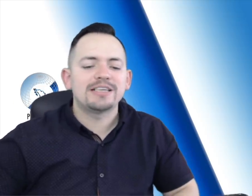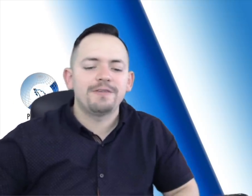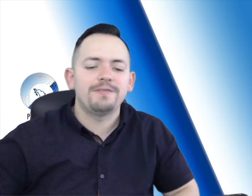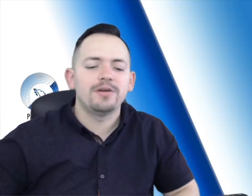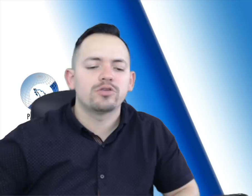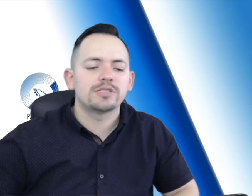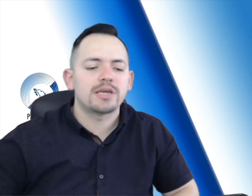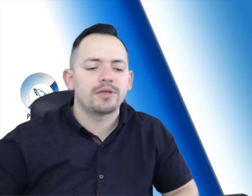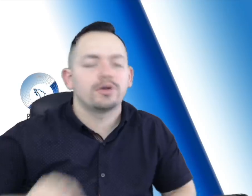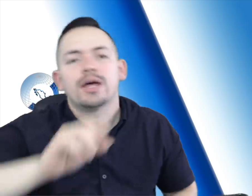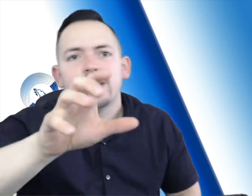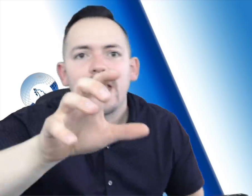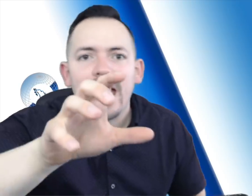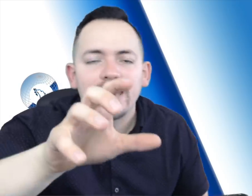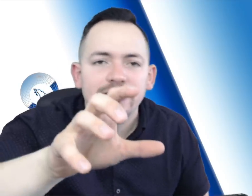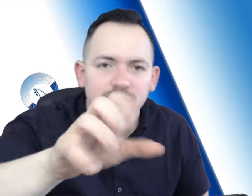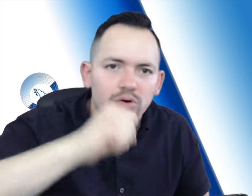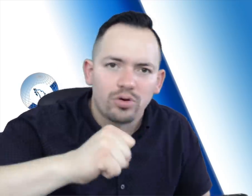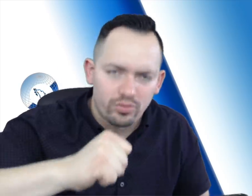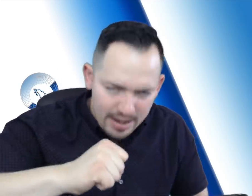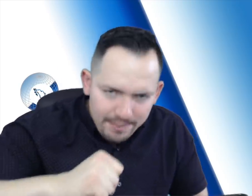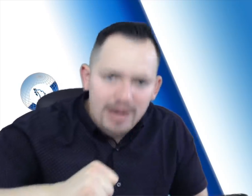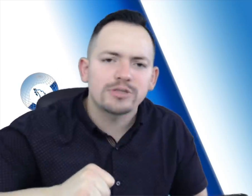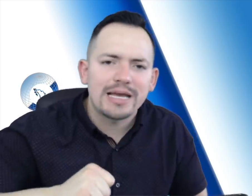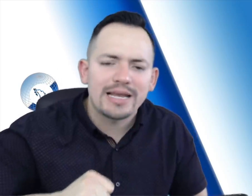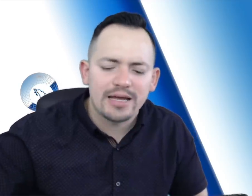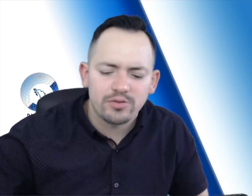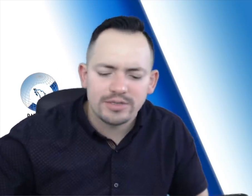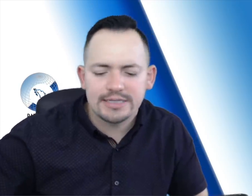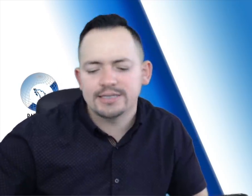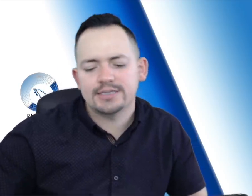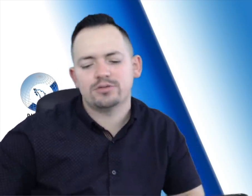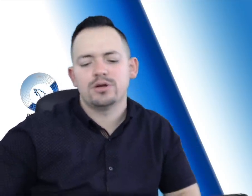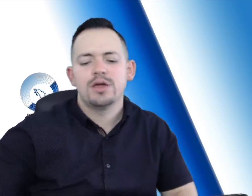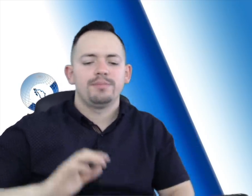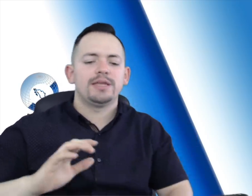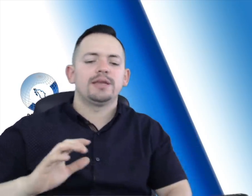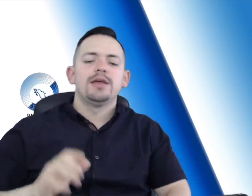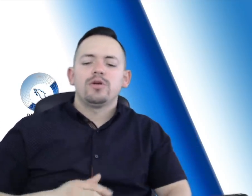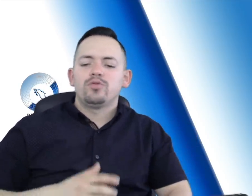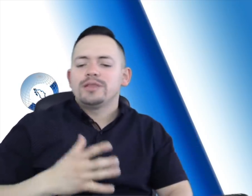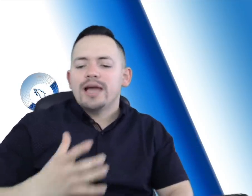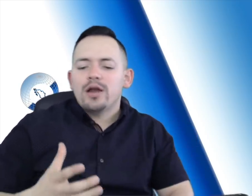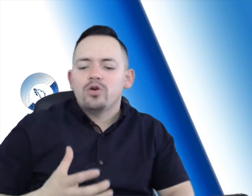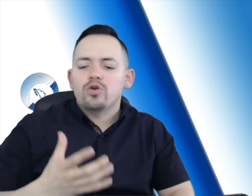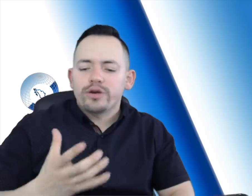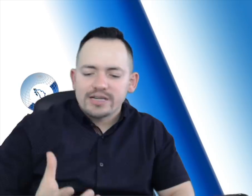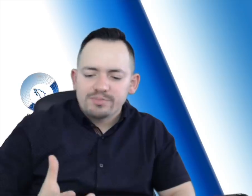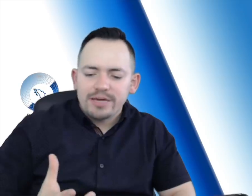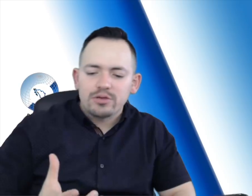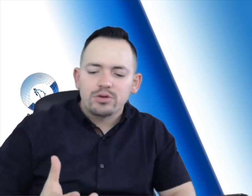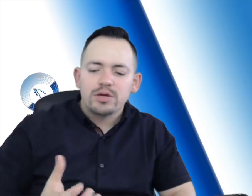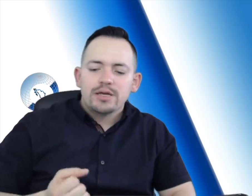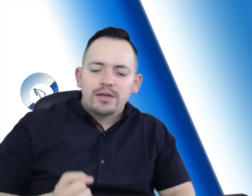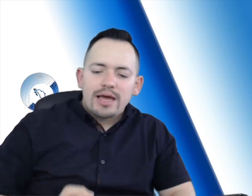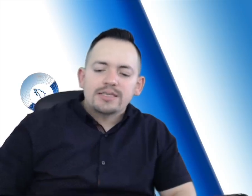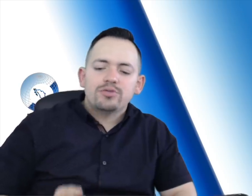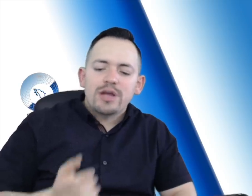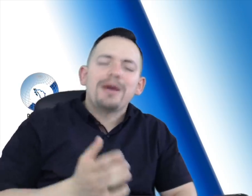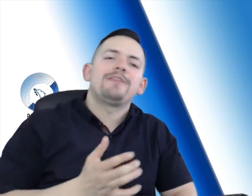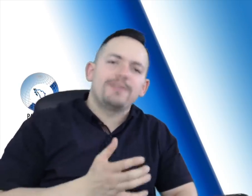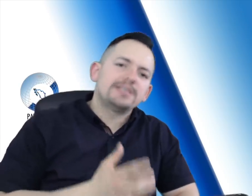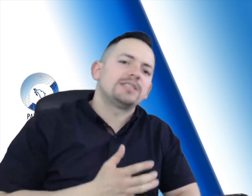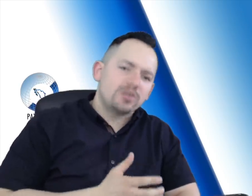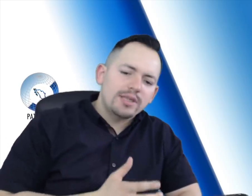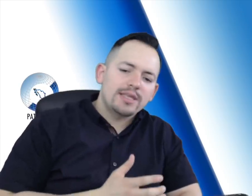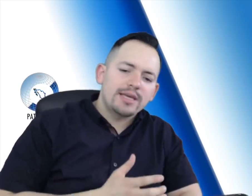la prensa fifí o conservadora. Ahí hizo una pausa Alejandro Encinas y dijo, miren, un diálogo con respeto, haciendo